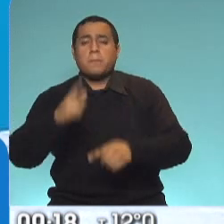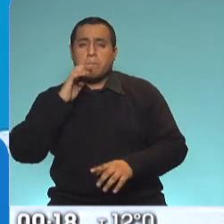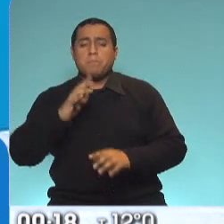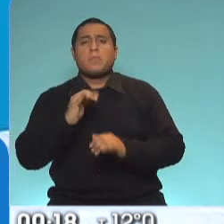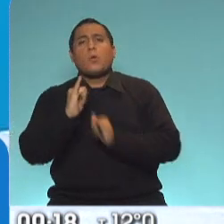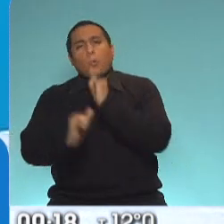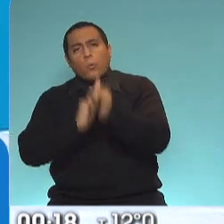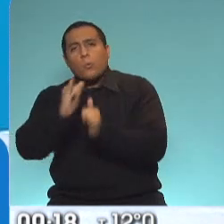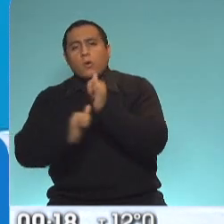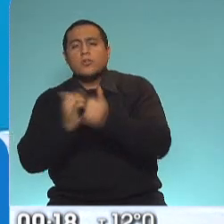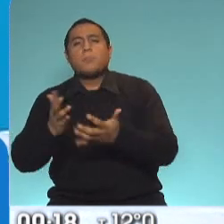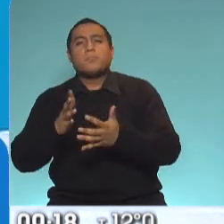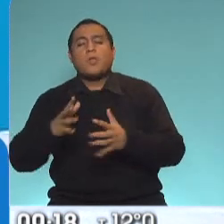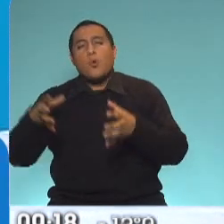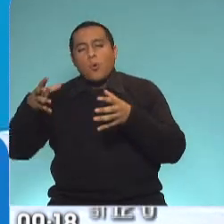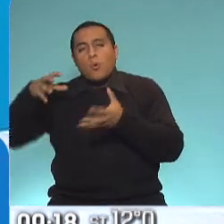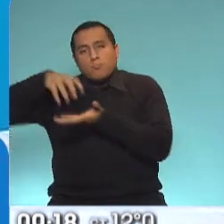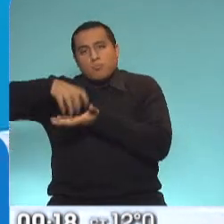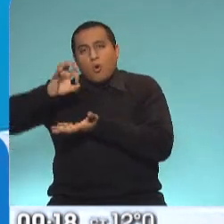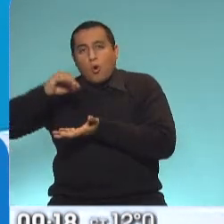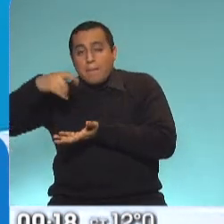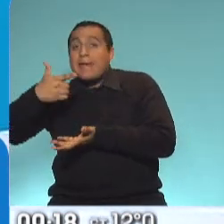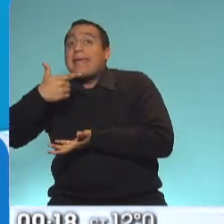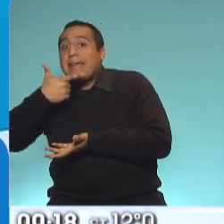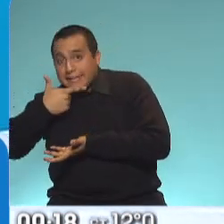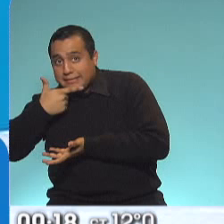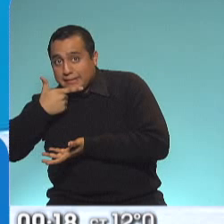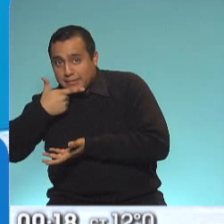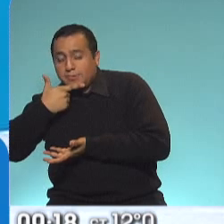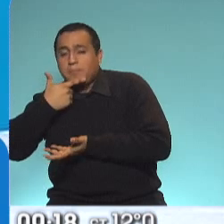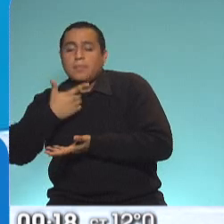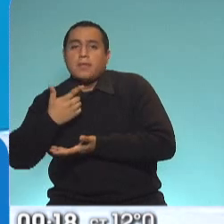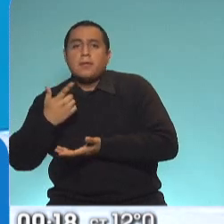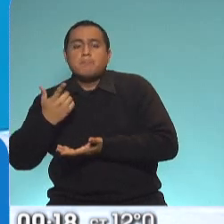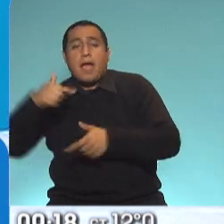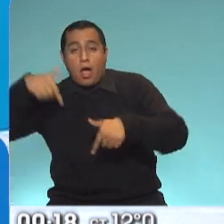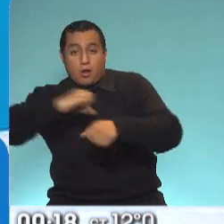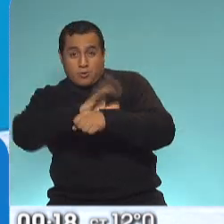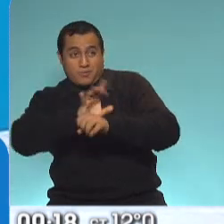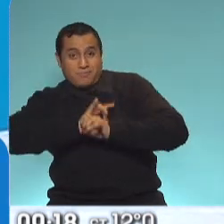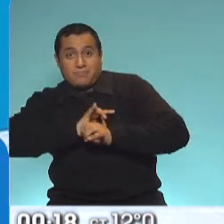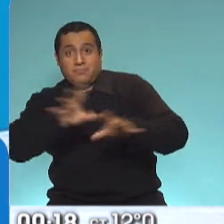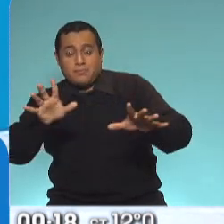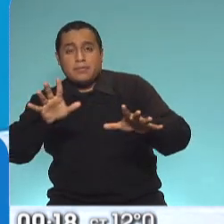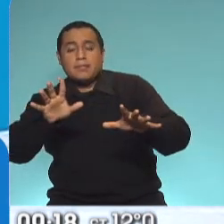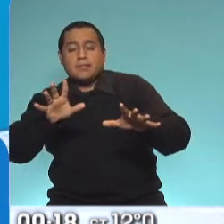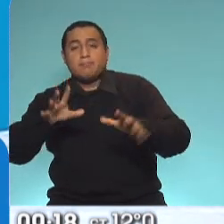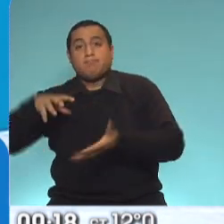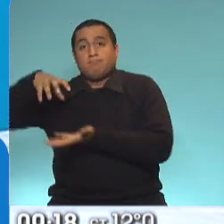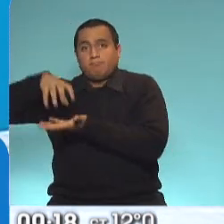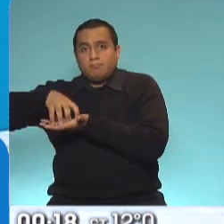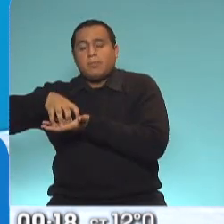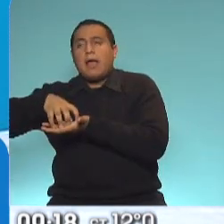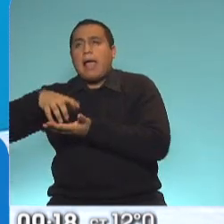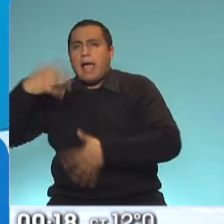todo, que la Organización Mundial de la Salud, frente a la pandemia, ha hecho muy tempranamente